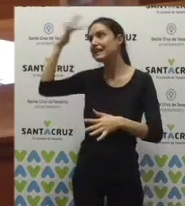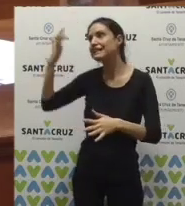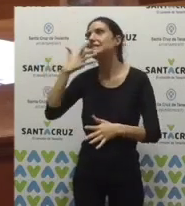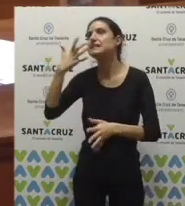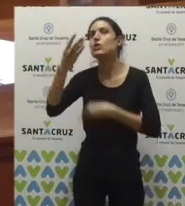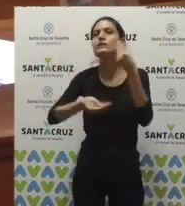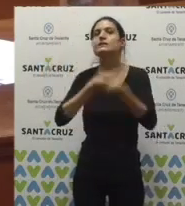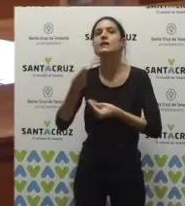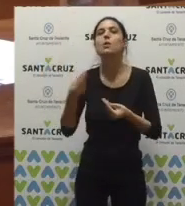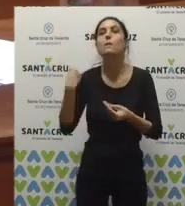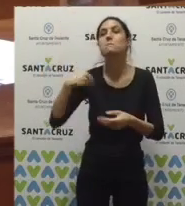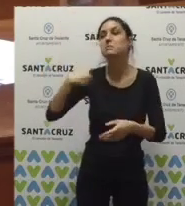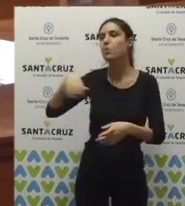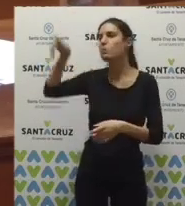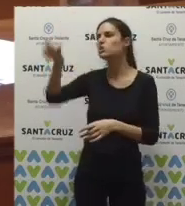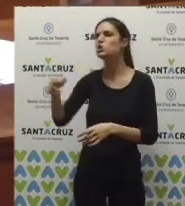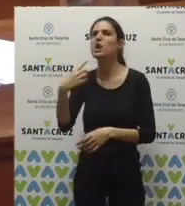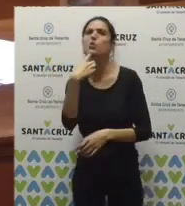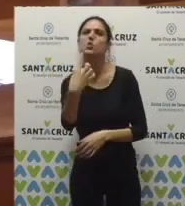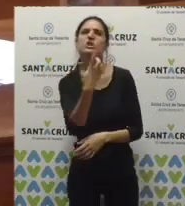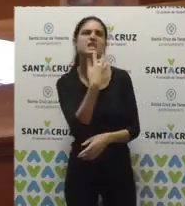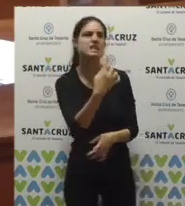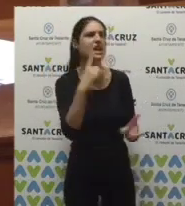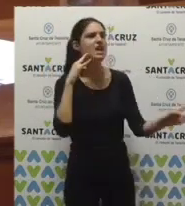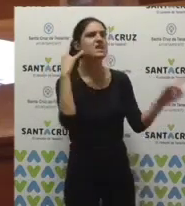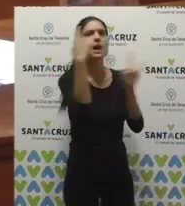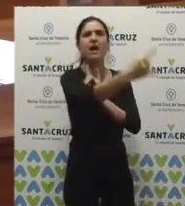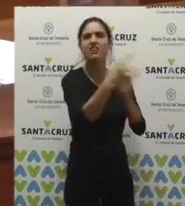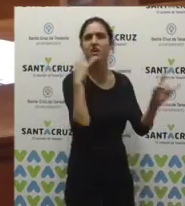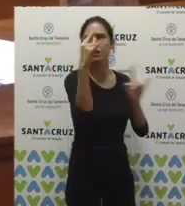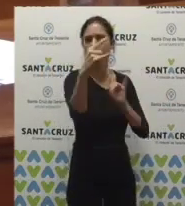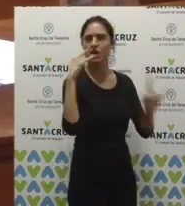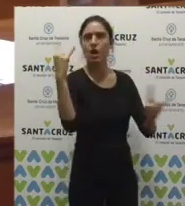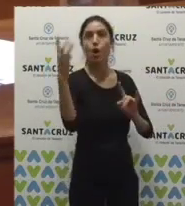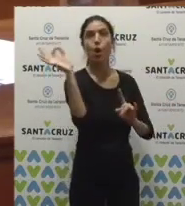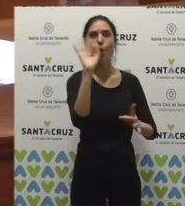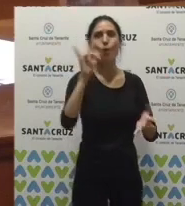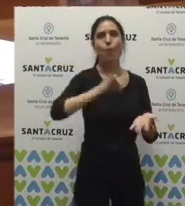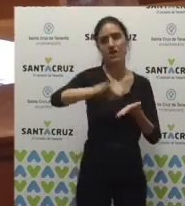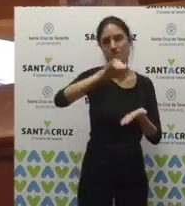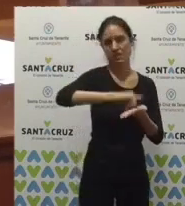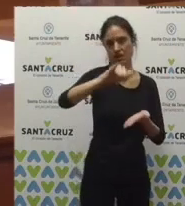de una llamada a 27 bandas de whatsapp